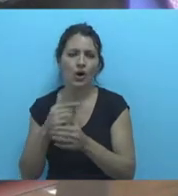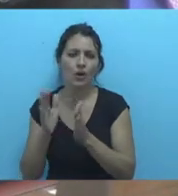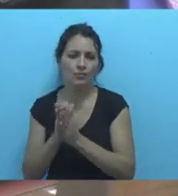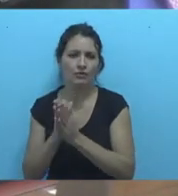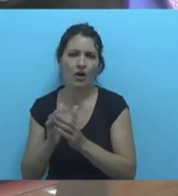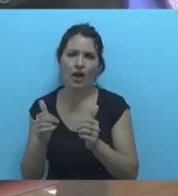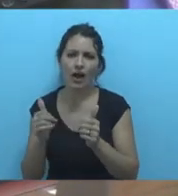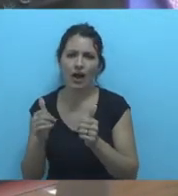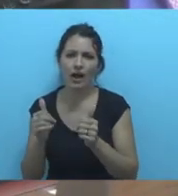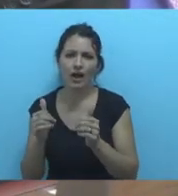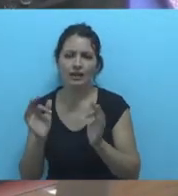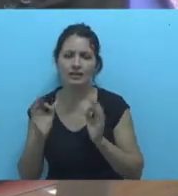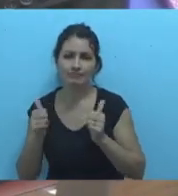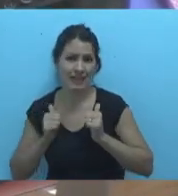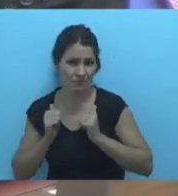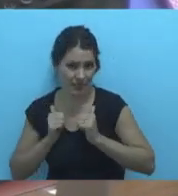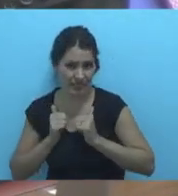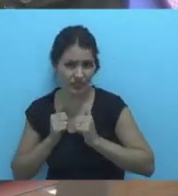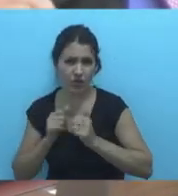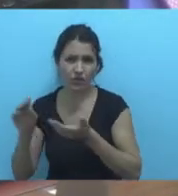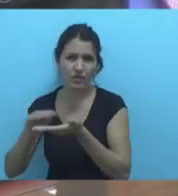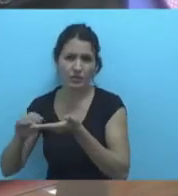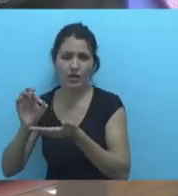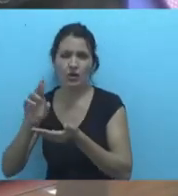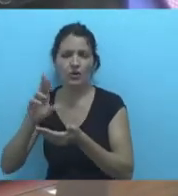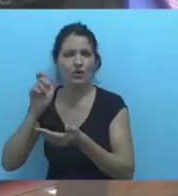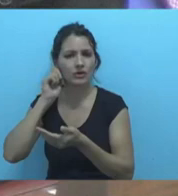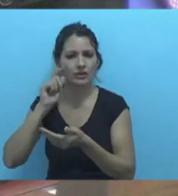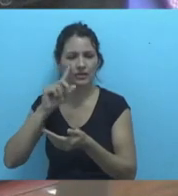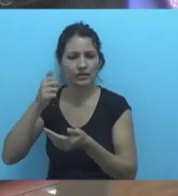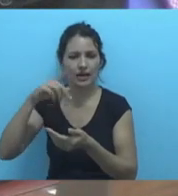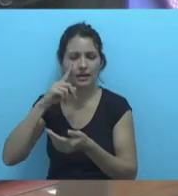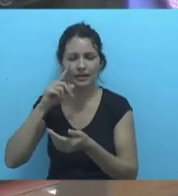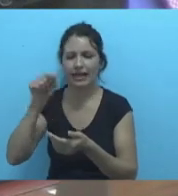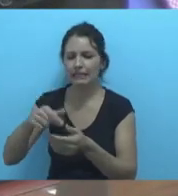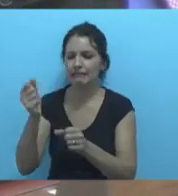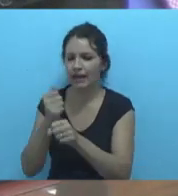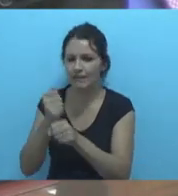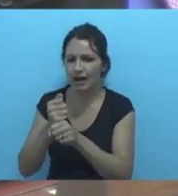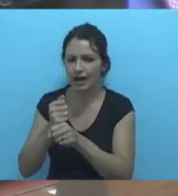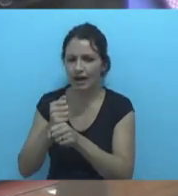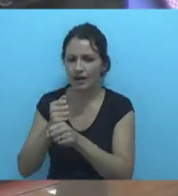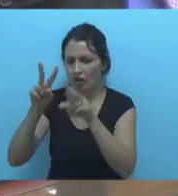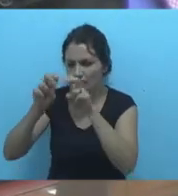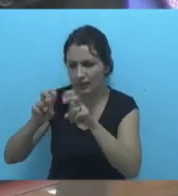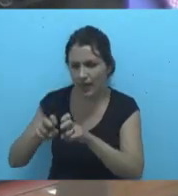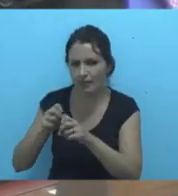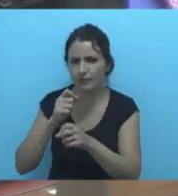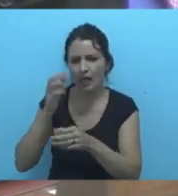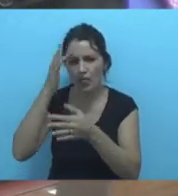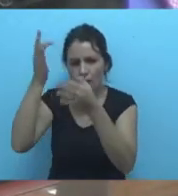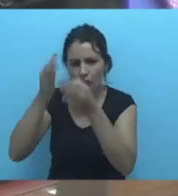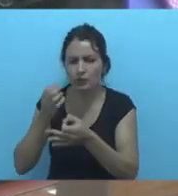reemplazo para que me cubra la diputada Georgina Orsiani, para que el posible trabajo que puedan tener en la labor de juicio político en función